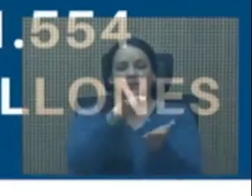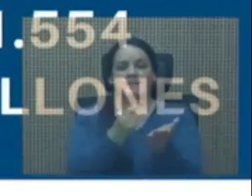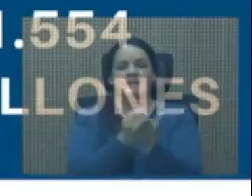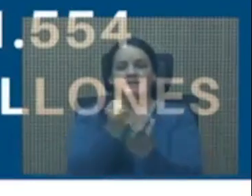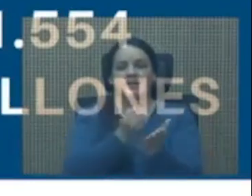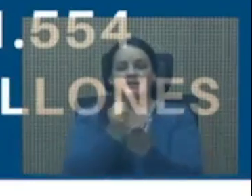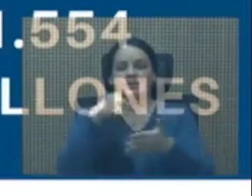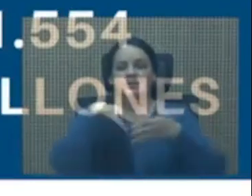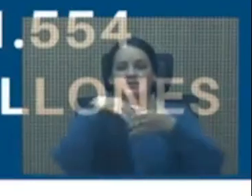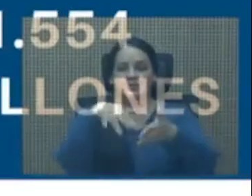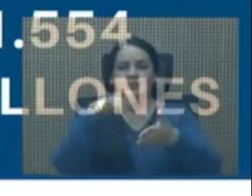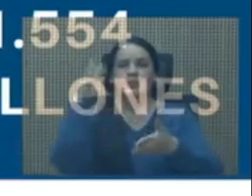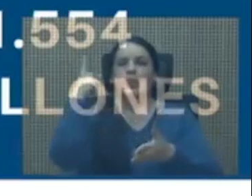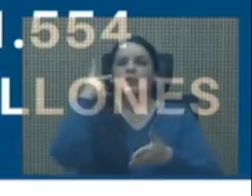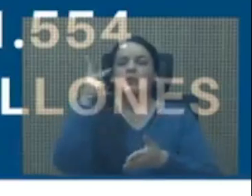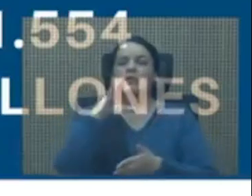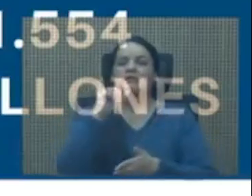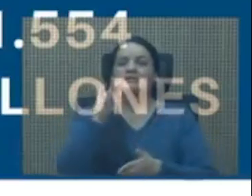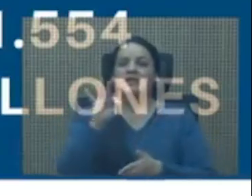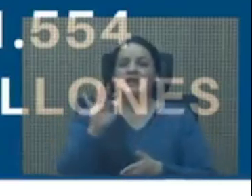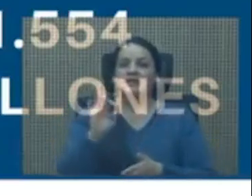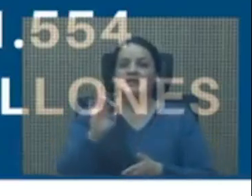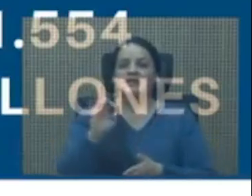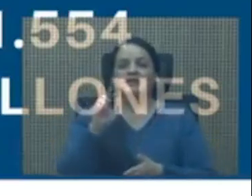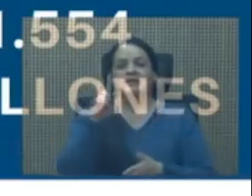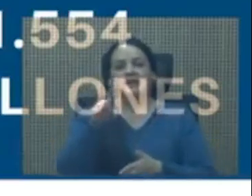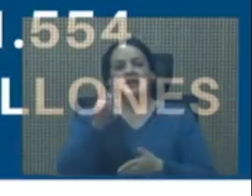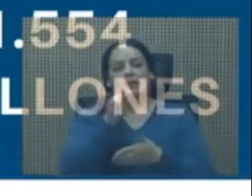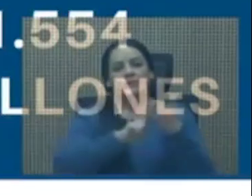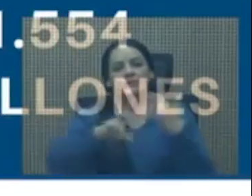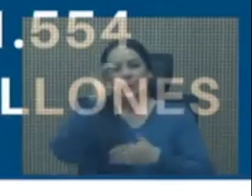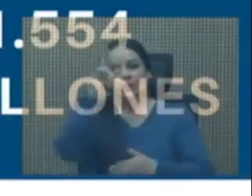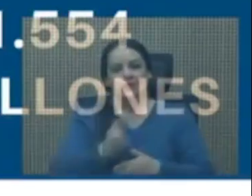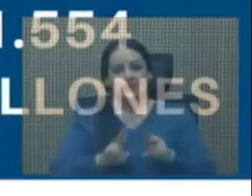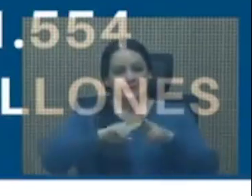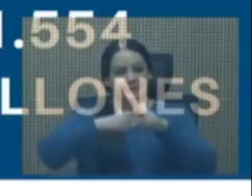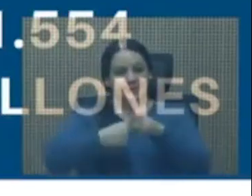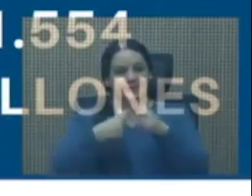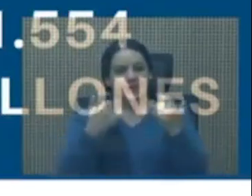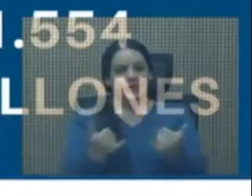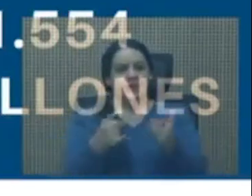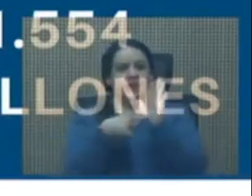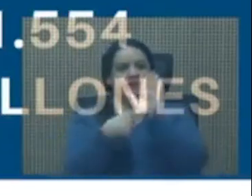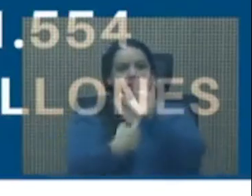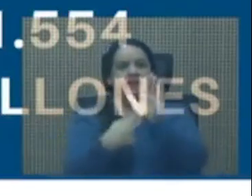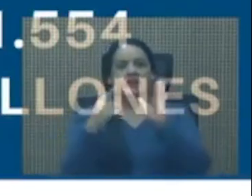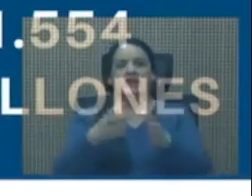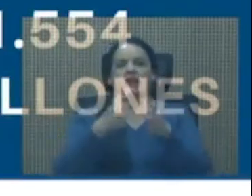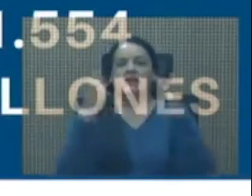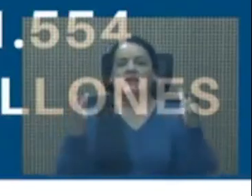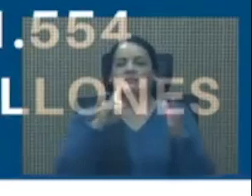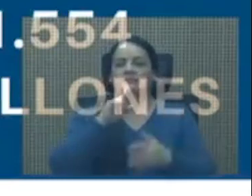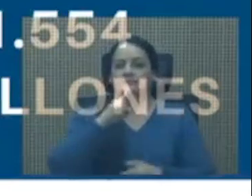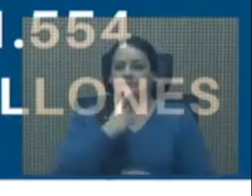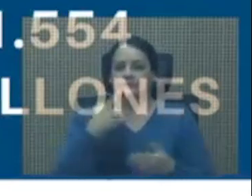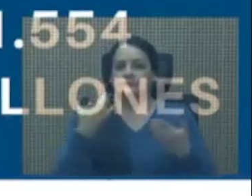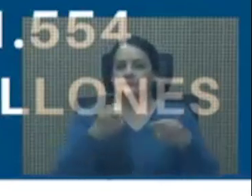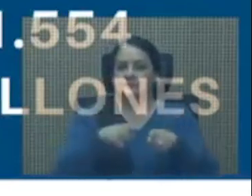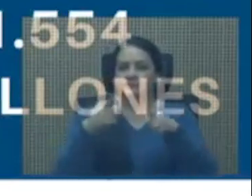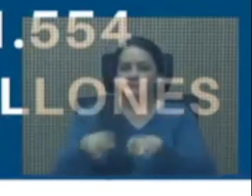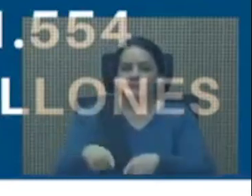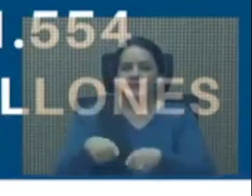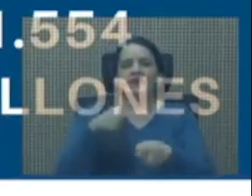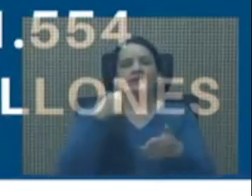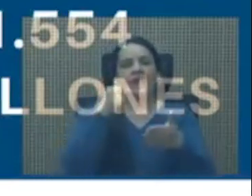estudios políticos cep de la ucr que empieza ya a revelar las graves consecuencias de pisotear